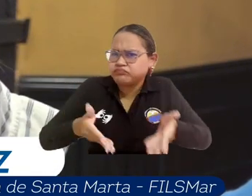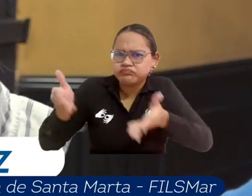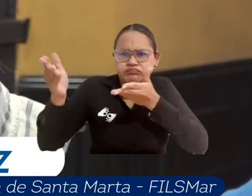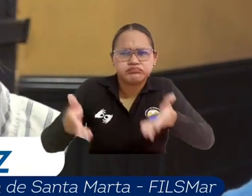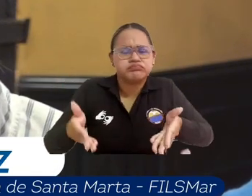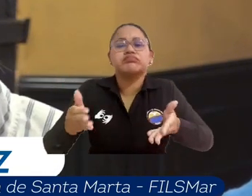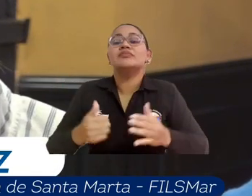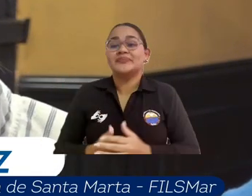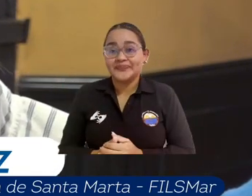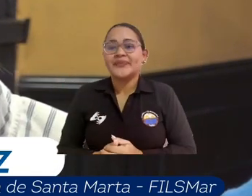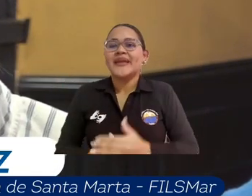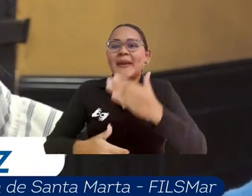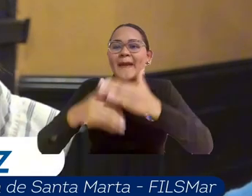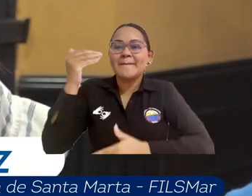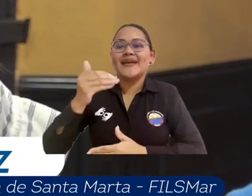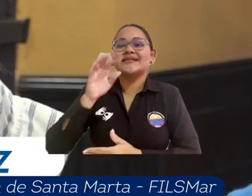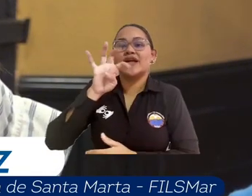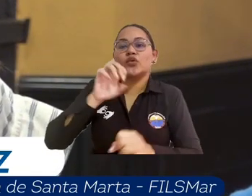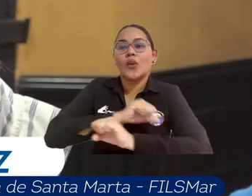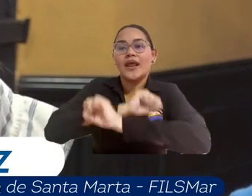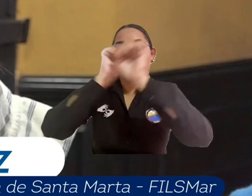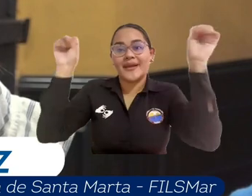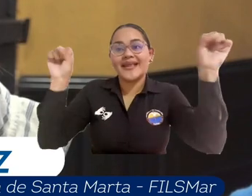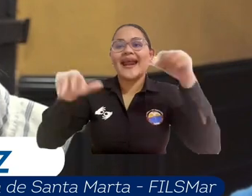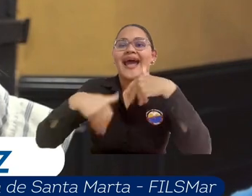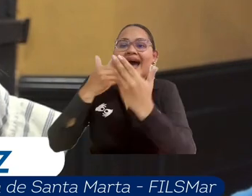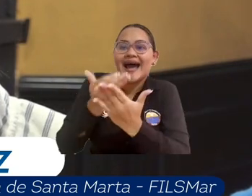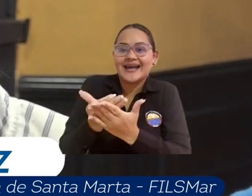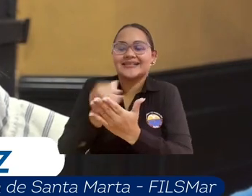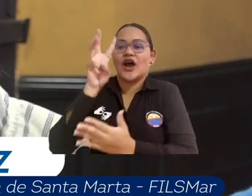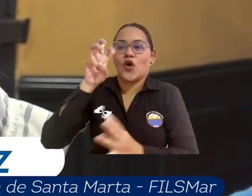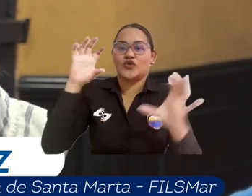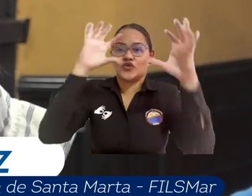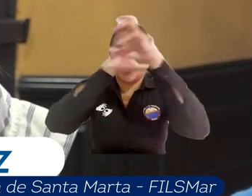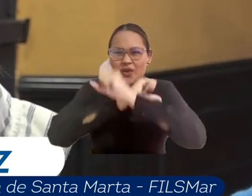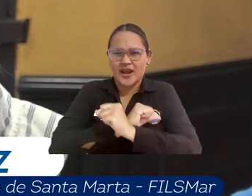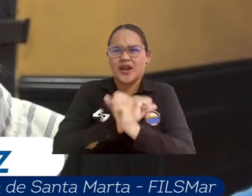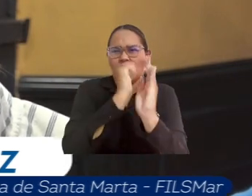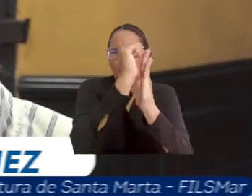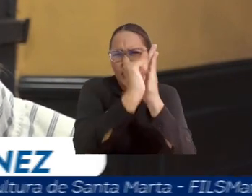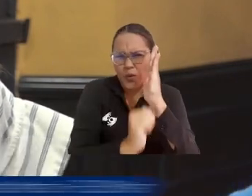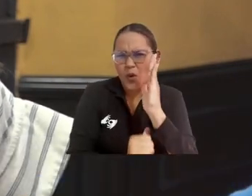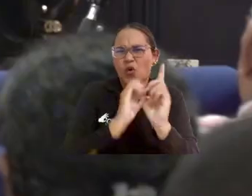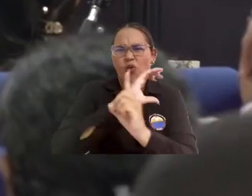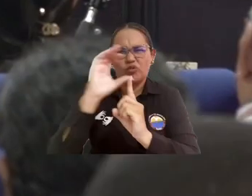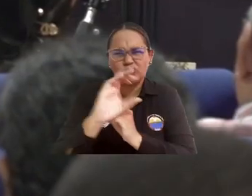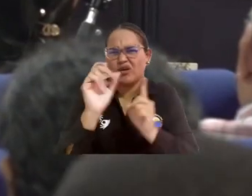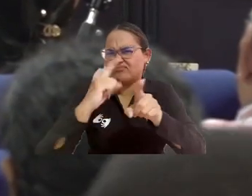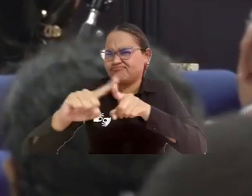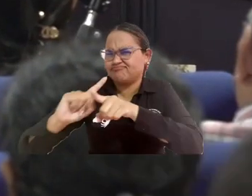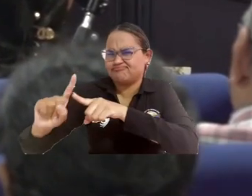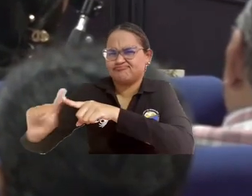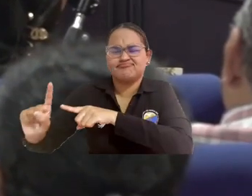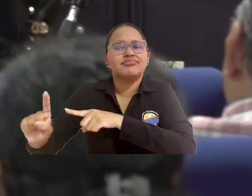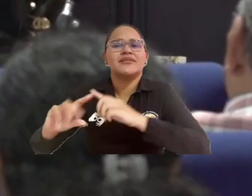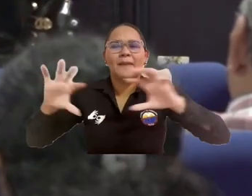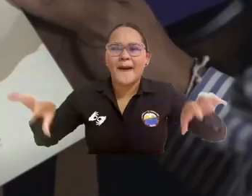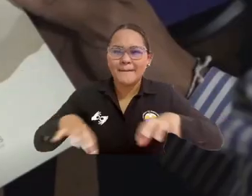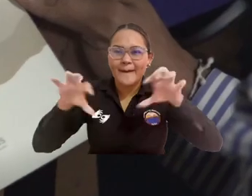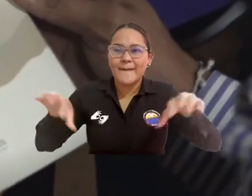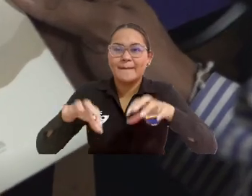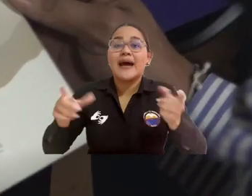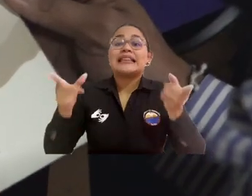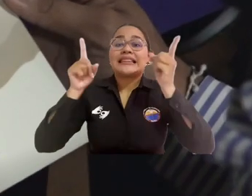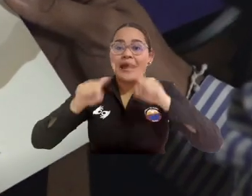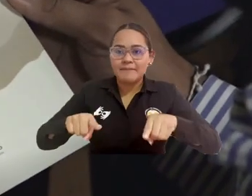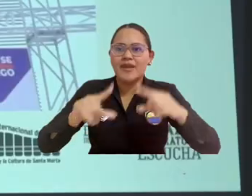feria, que inicia a las 9 de la mañana y cierra a las 8 de la noche. Tenemos agenda cultural permanente, el desarrollo de la agenda cultural permanente, pero también